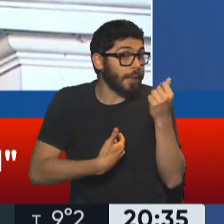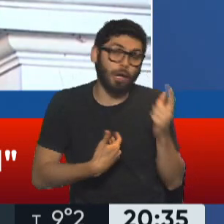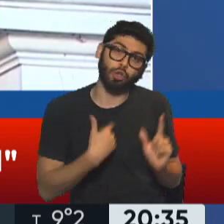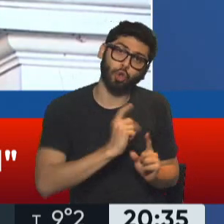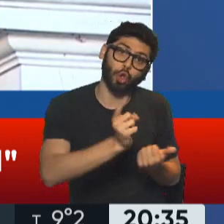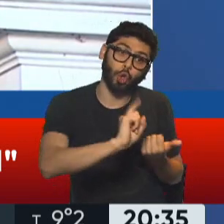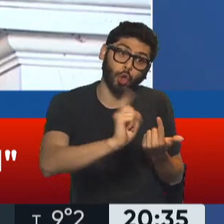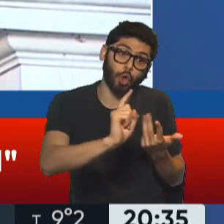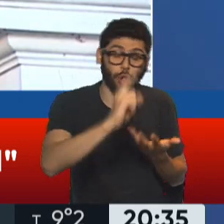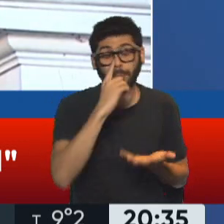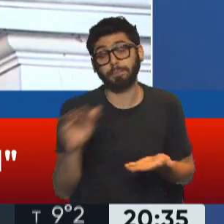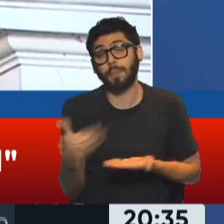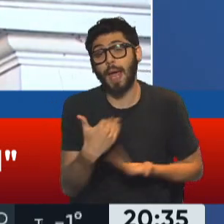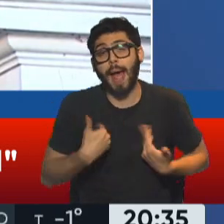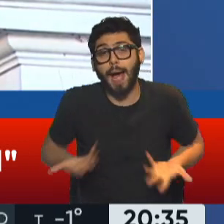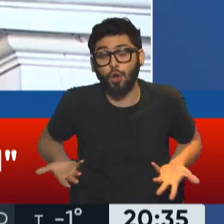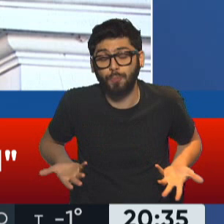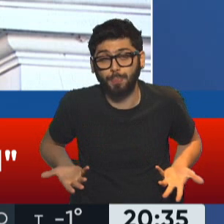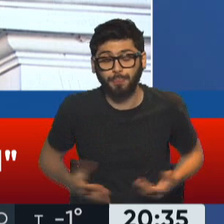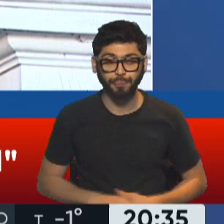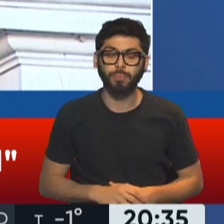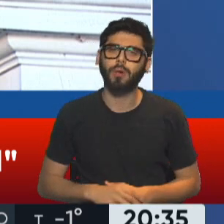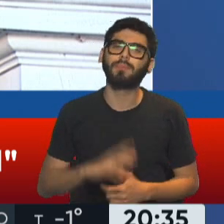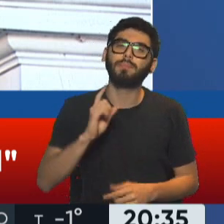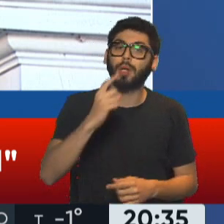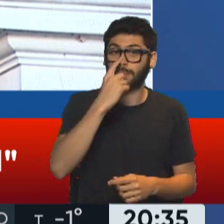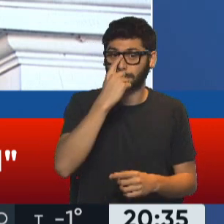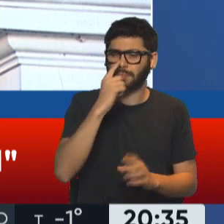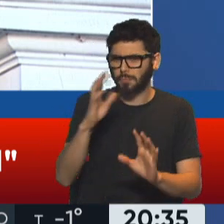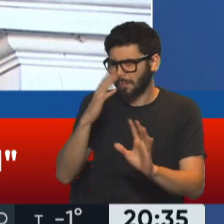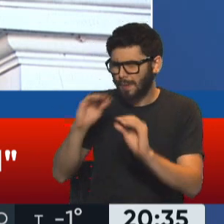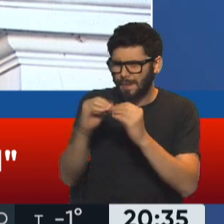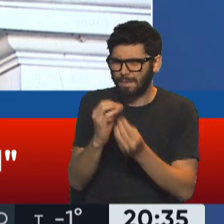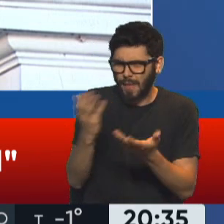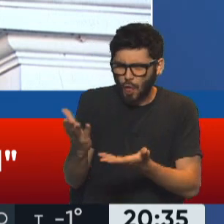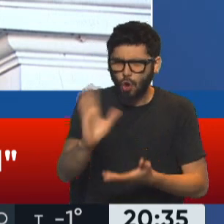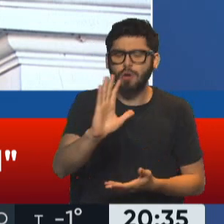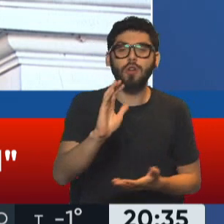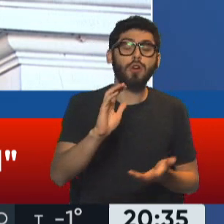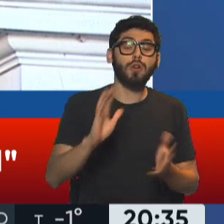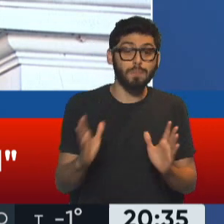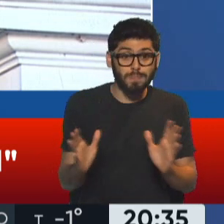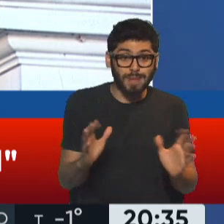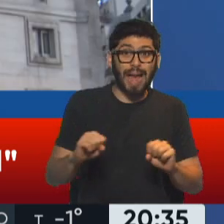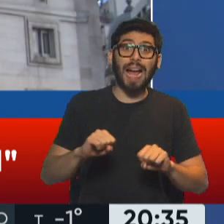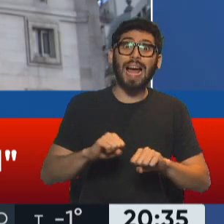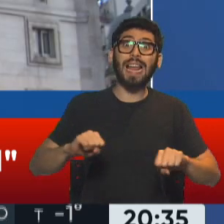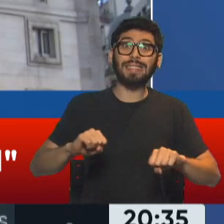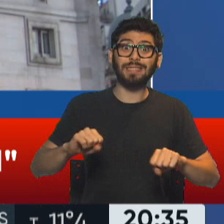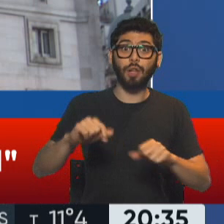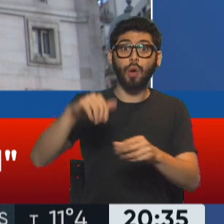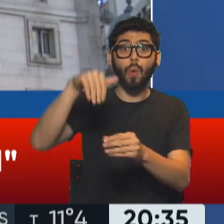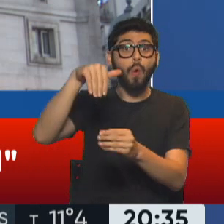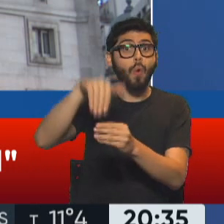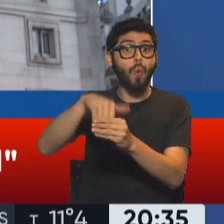que no, me fueron. Pero él también debería explicar... En crisis, ahí redondeo, Carmen, y te doy la palabra, en crisis a los bancos les fue